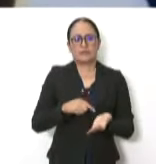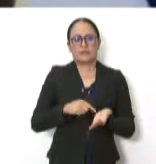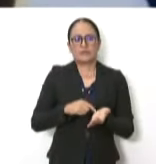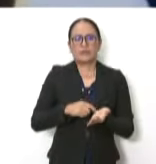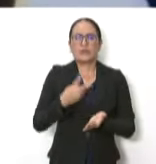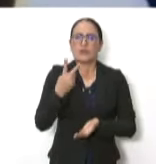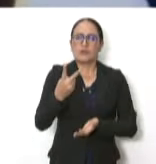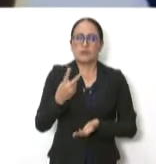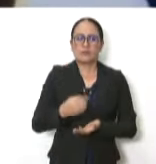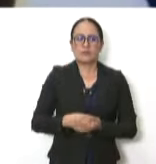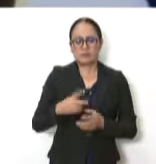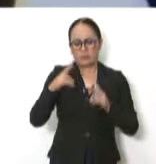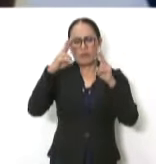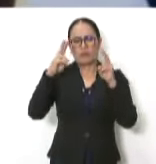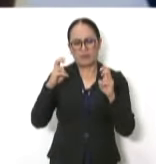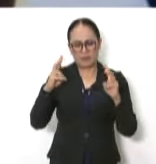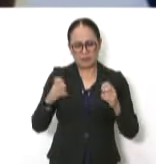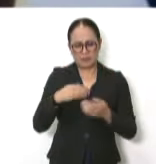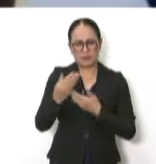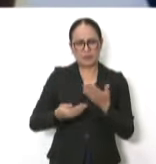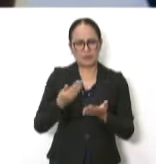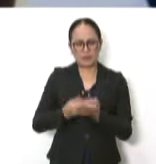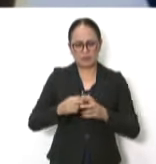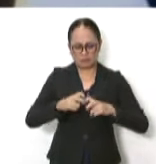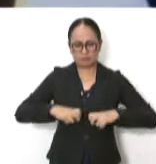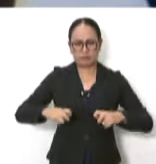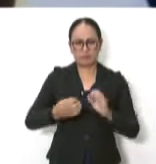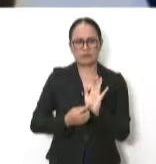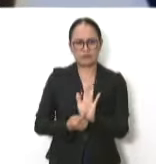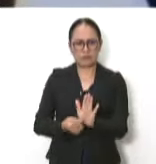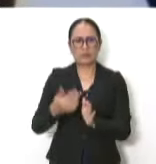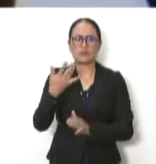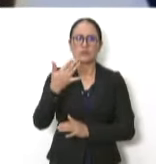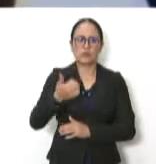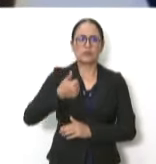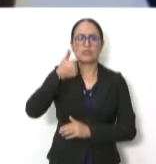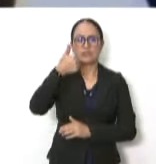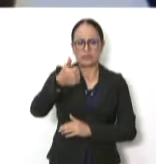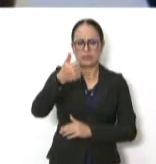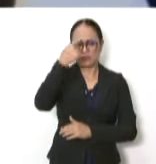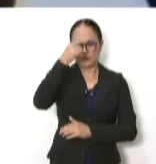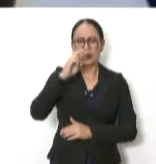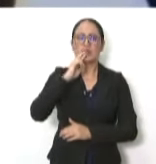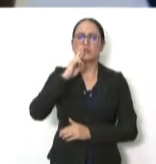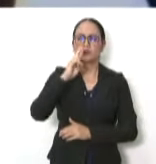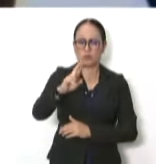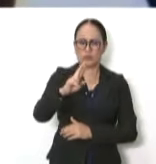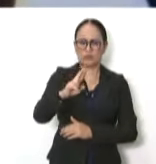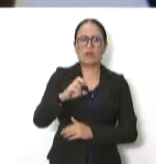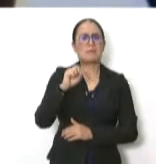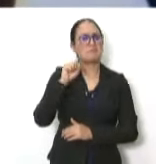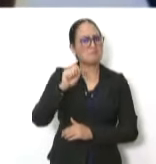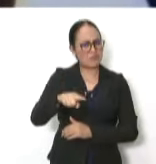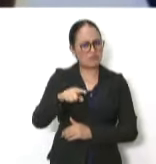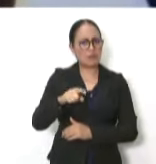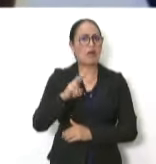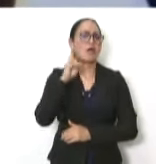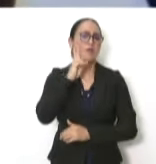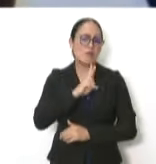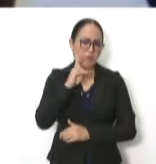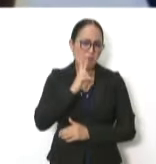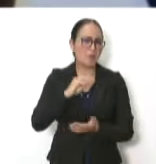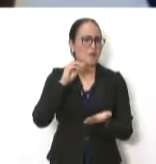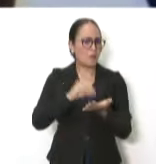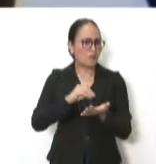asuntos presentados al Pleno se tiene 56 proyectos de resolución proponen confirmar la respuesta del sujeto